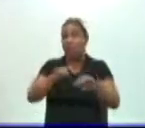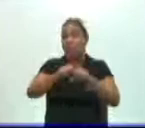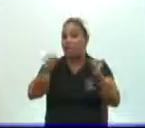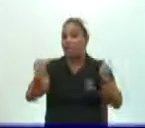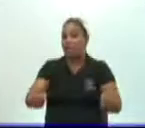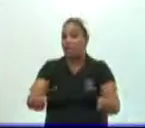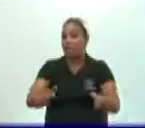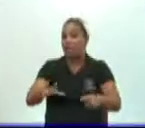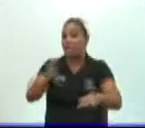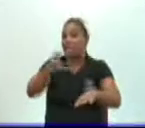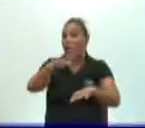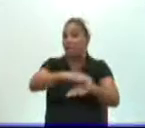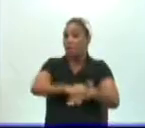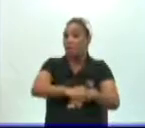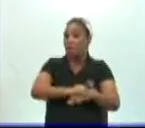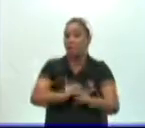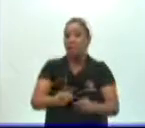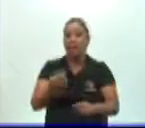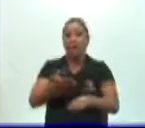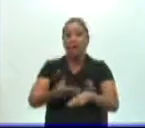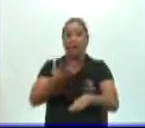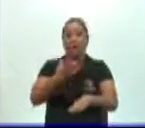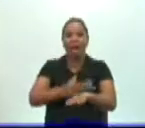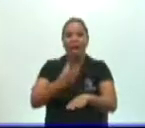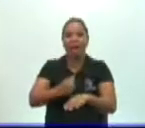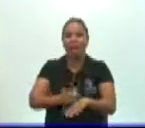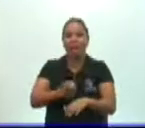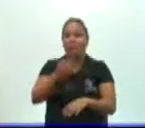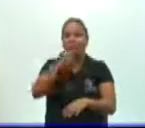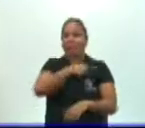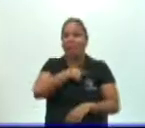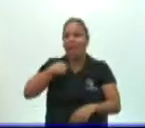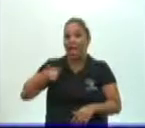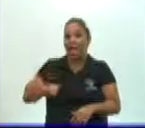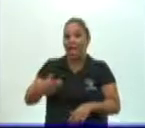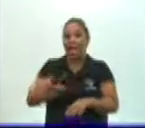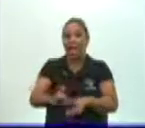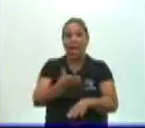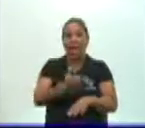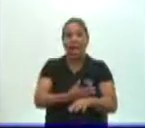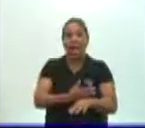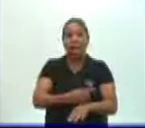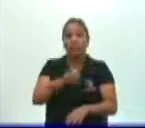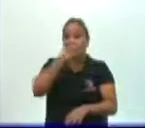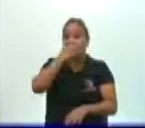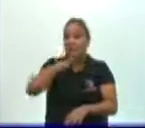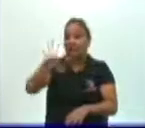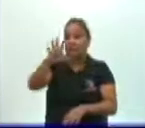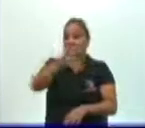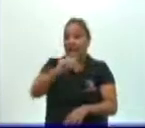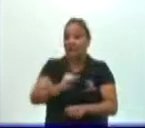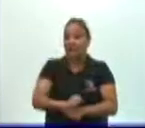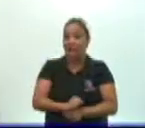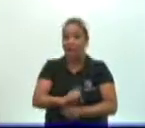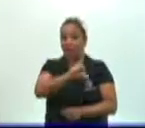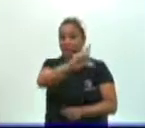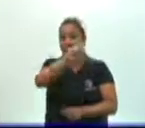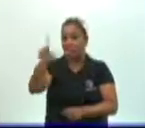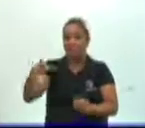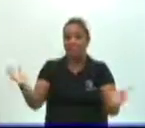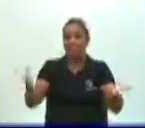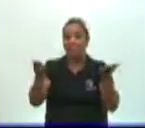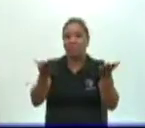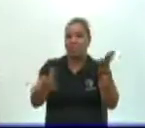que en Asia y mucho antes que en África. Y esto prueba ese concepto que hemos venido trabajando del desarrollo